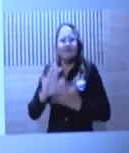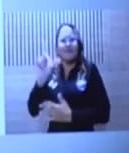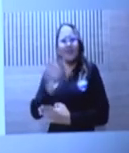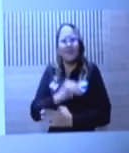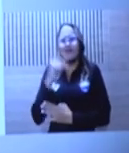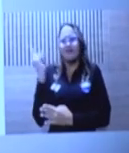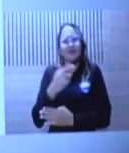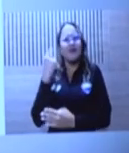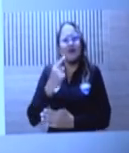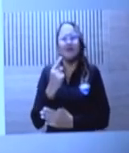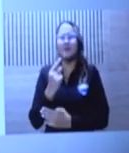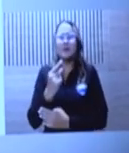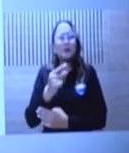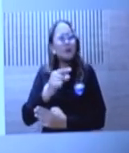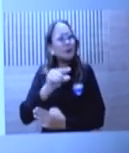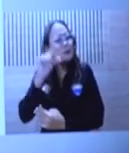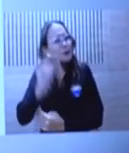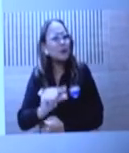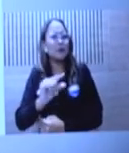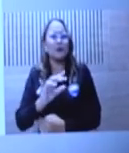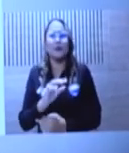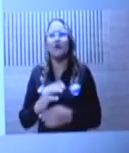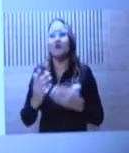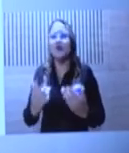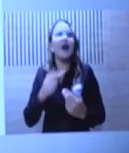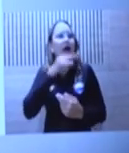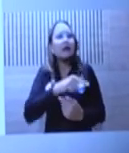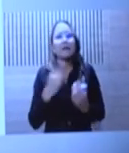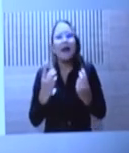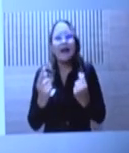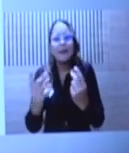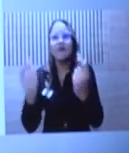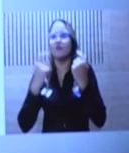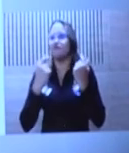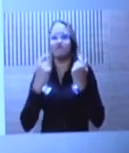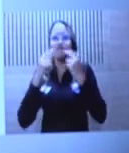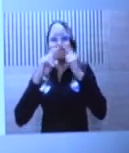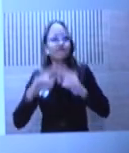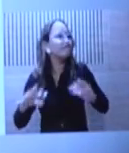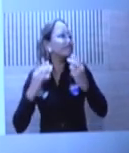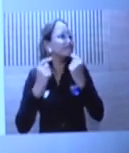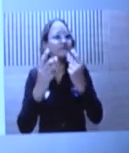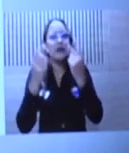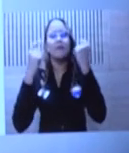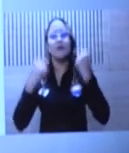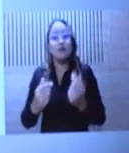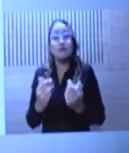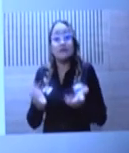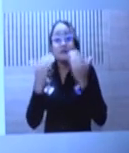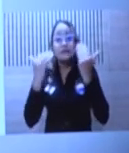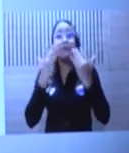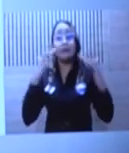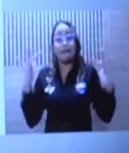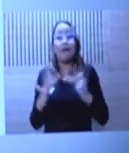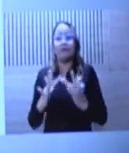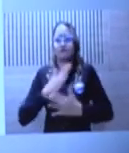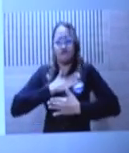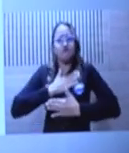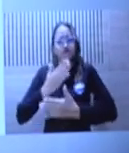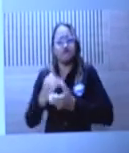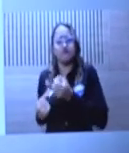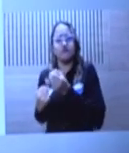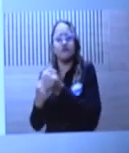ir a alguna oficina no nosotros aquí tenemos agilizador electrónicos hay muchas cosas que se pueden hacer en línea y ahí podemos acompañarlos en en todo